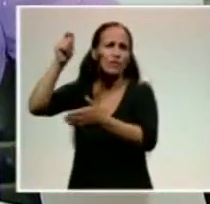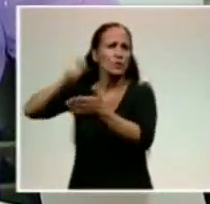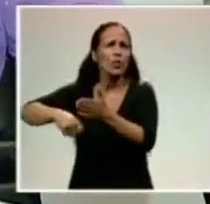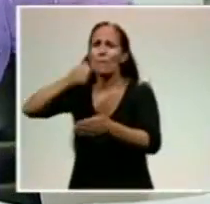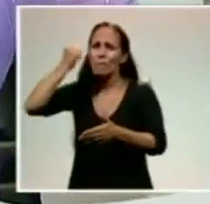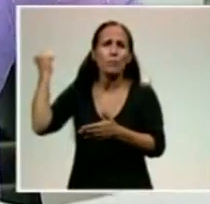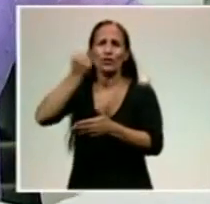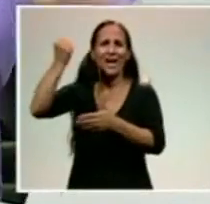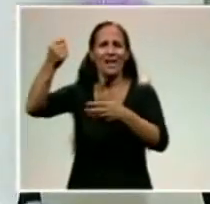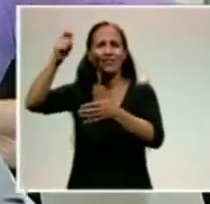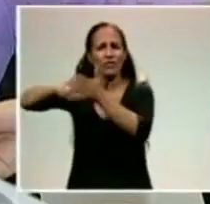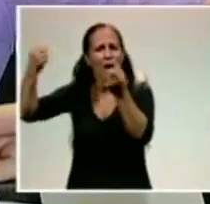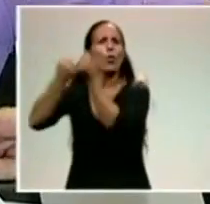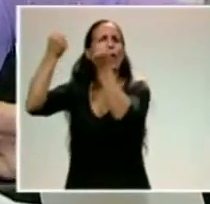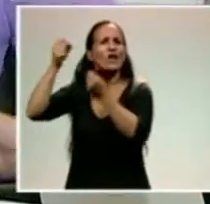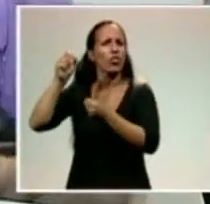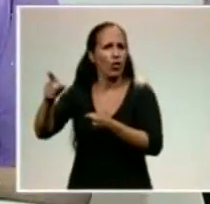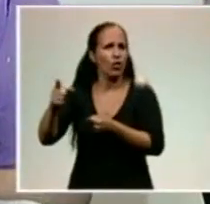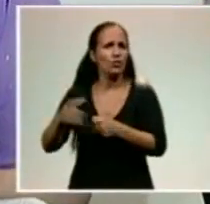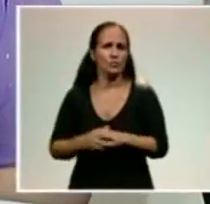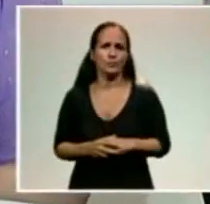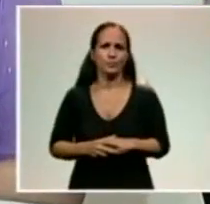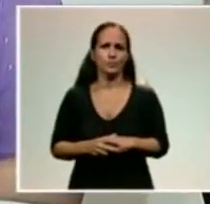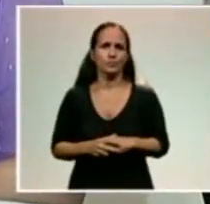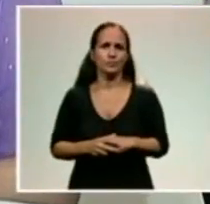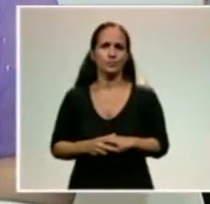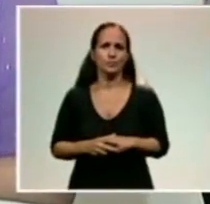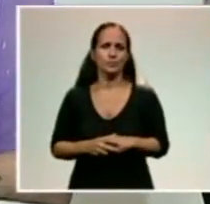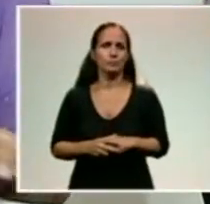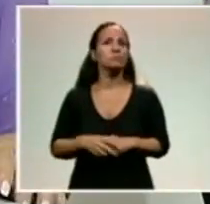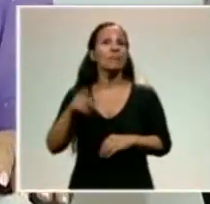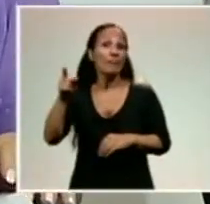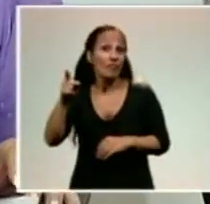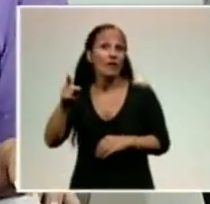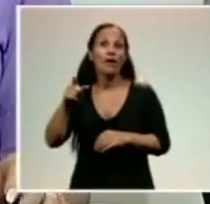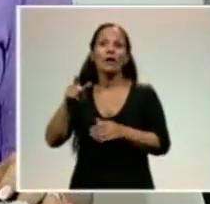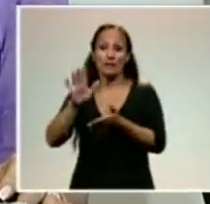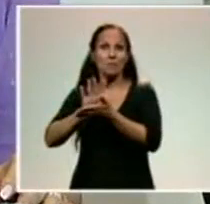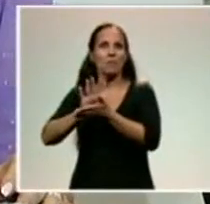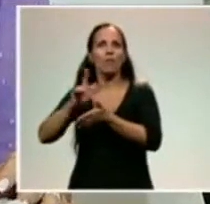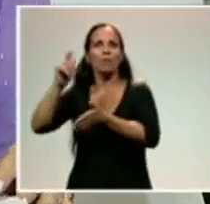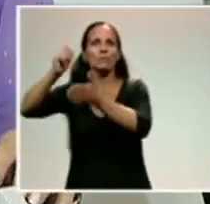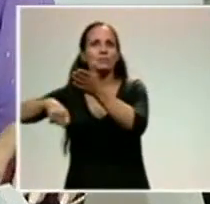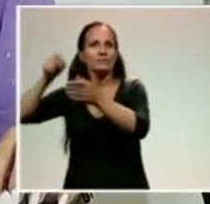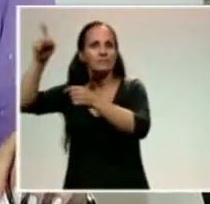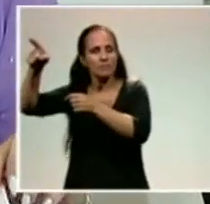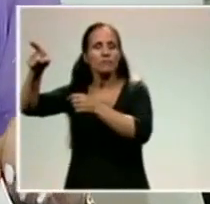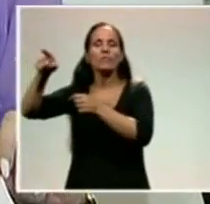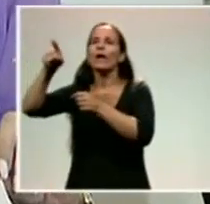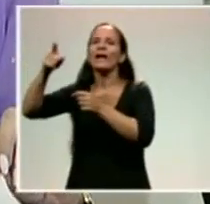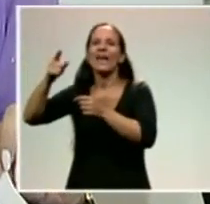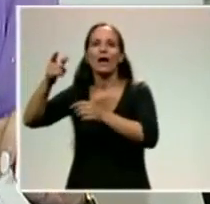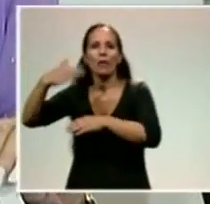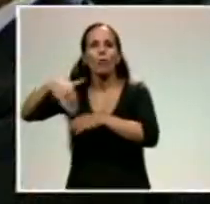un importante acuerdo en donde, en el marco del convenio suscrito con el Exim Bank, se contempla la